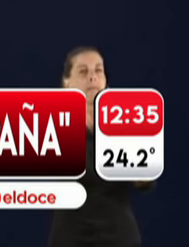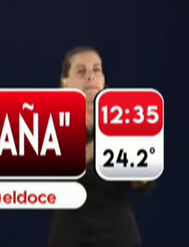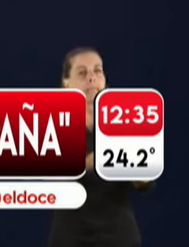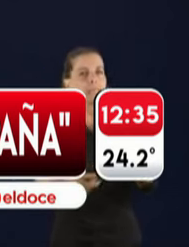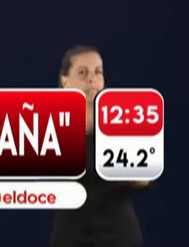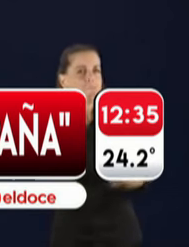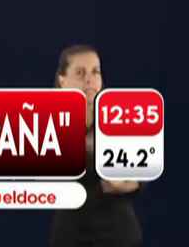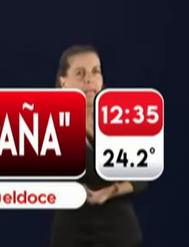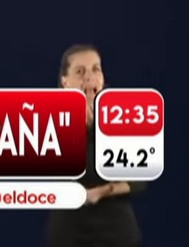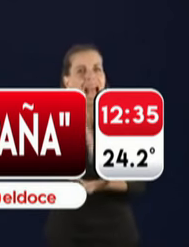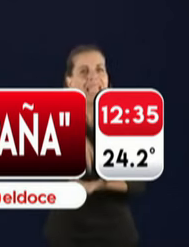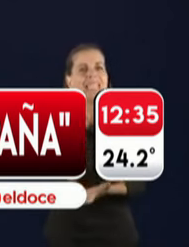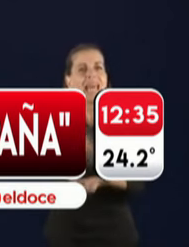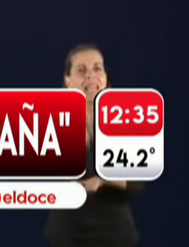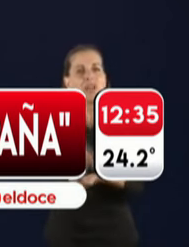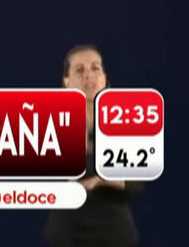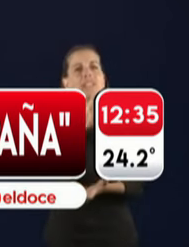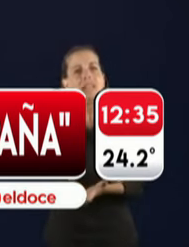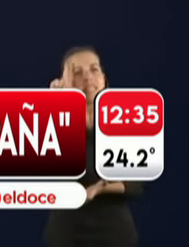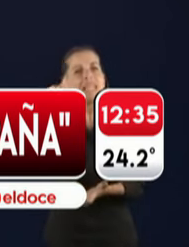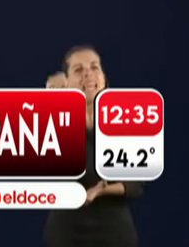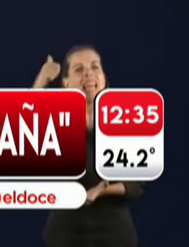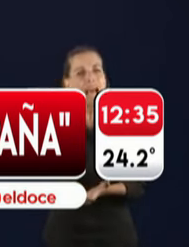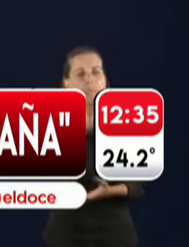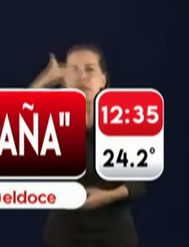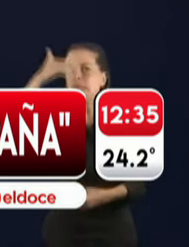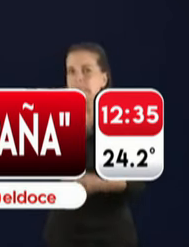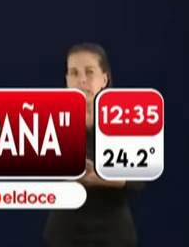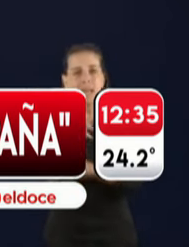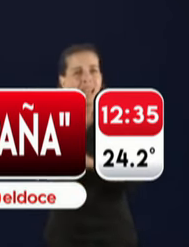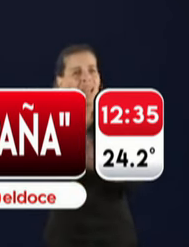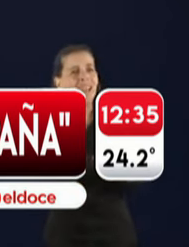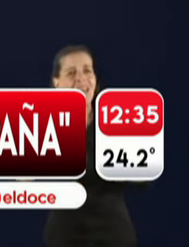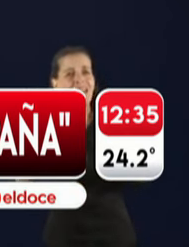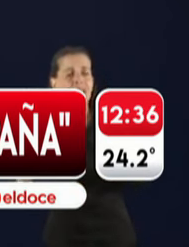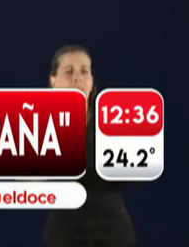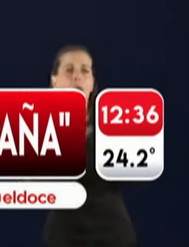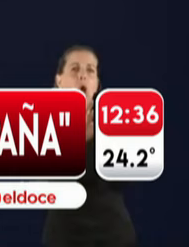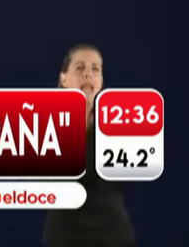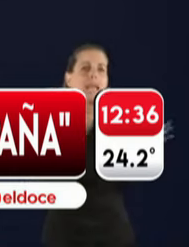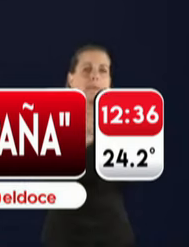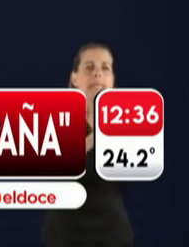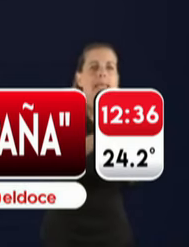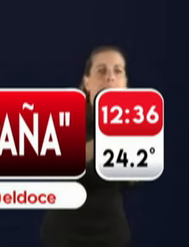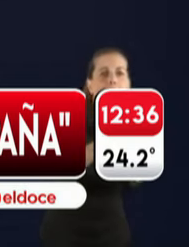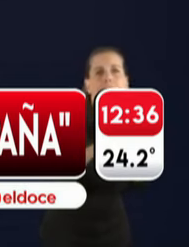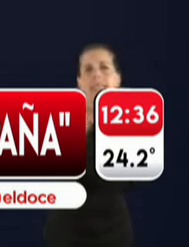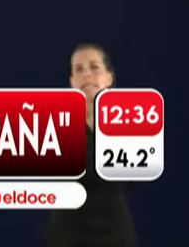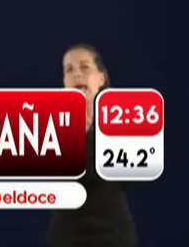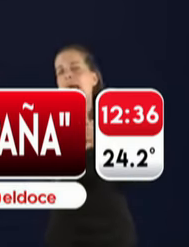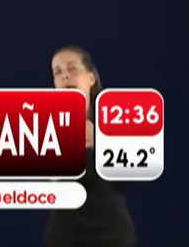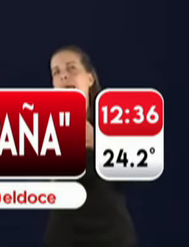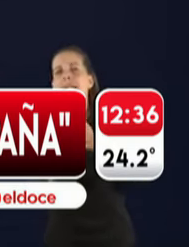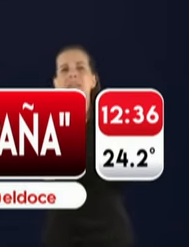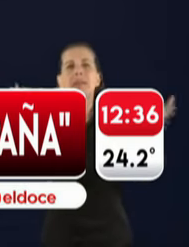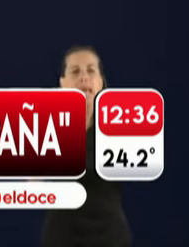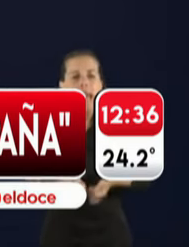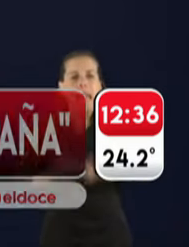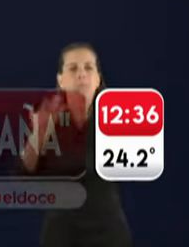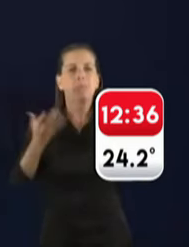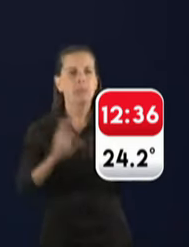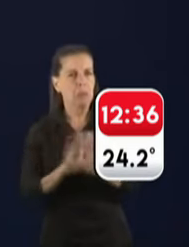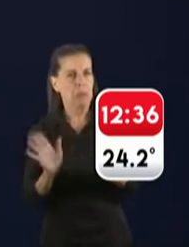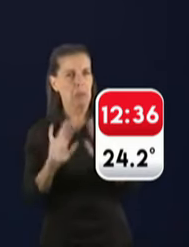agencia TELAM, pero nada tiene que ver ni con la libertad de expresión, ni con la libertad de prensa, ni con ninguna otra cuestión que vaya en